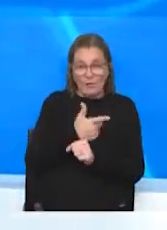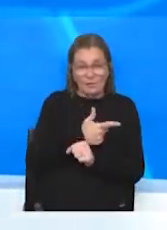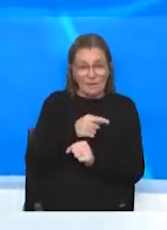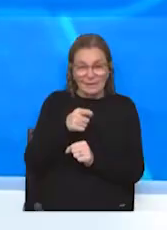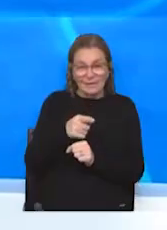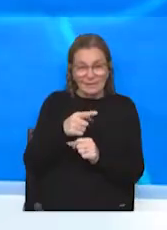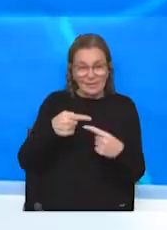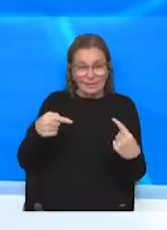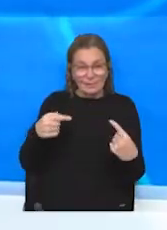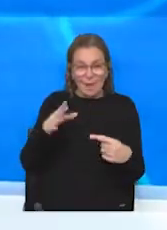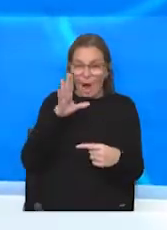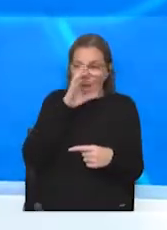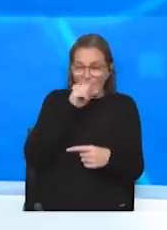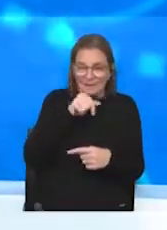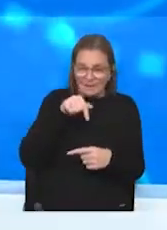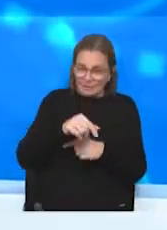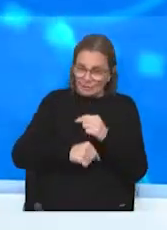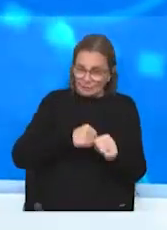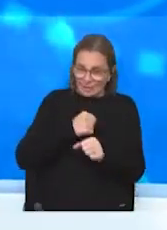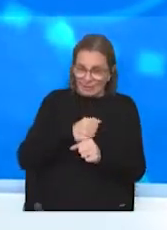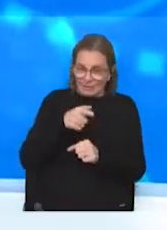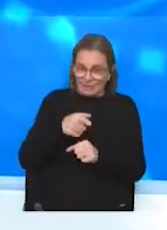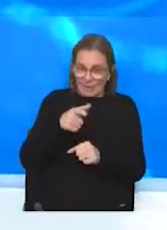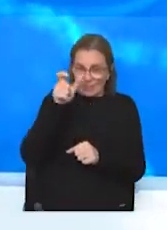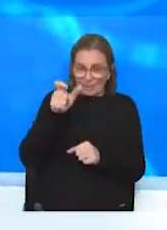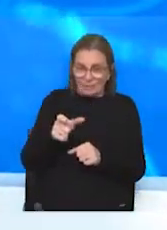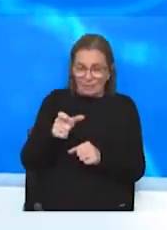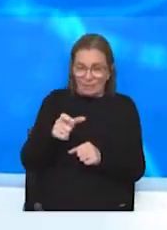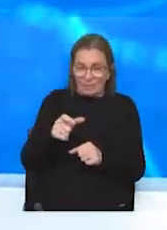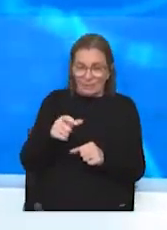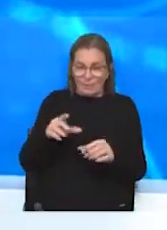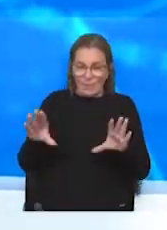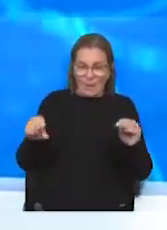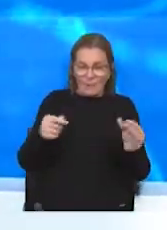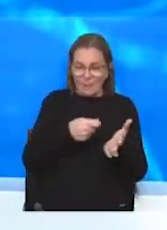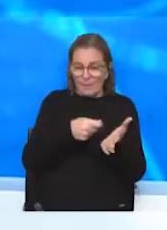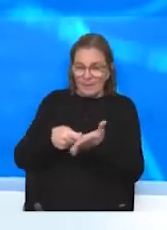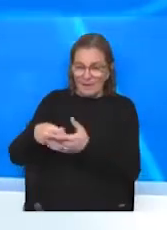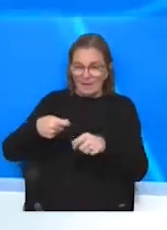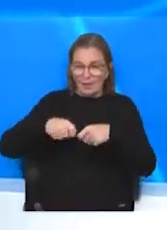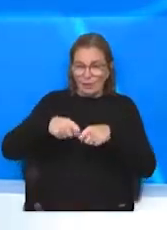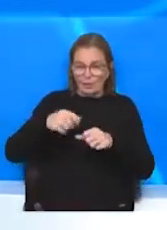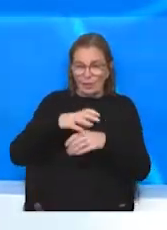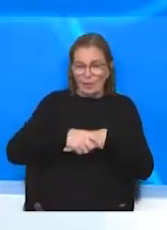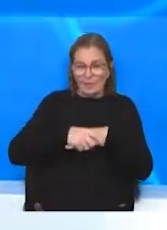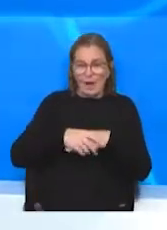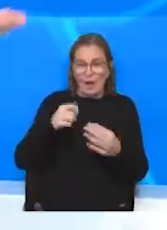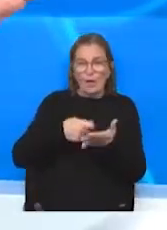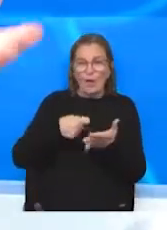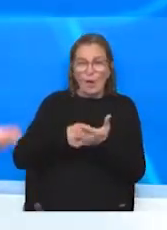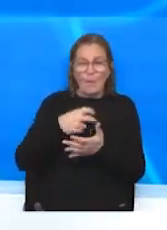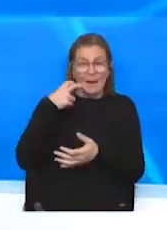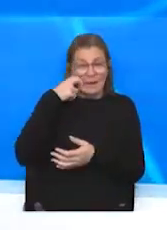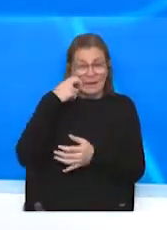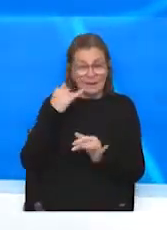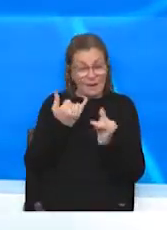de de cosas que tuvimos que soportar todos estos años mientras esta gente hacía sus cajas paralelas y negocio con sus amigos como la compra de carne que se leó también el informe